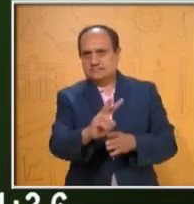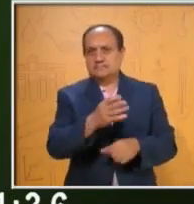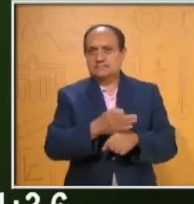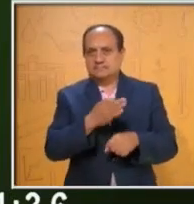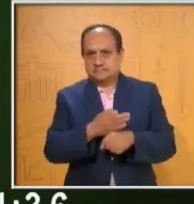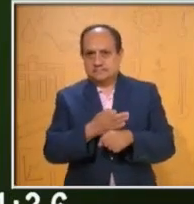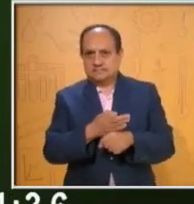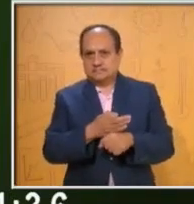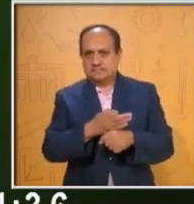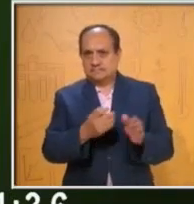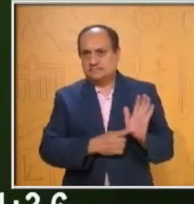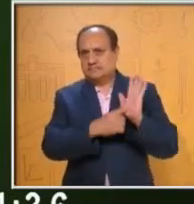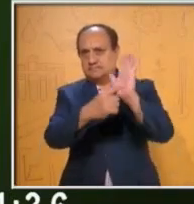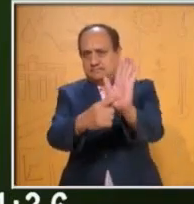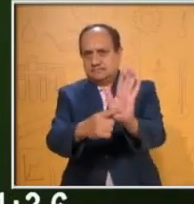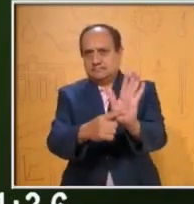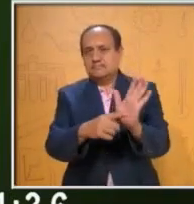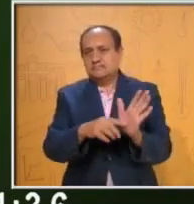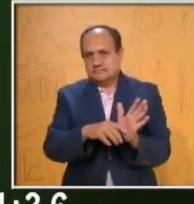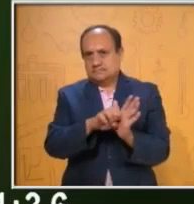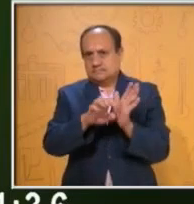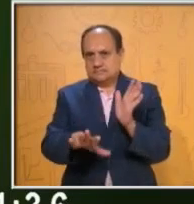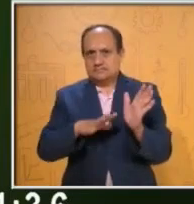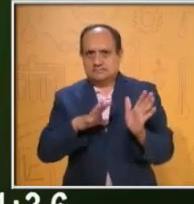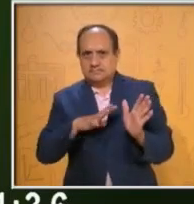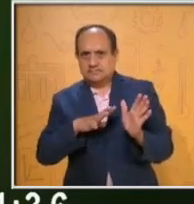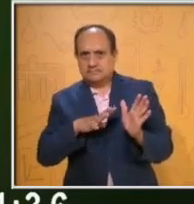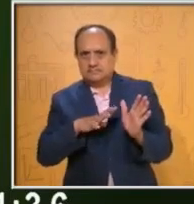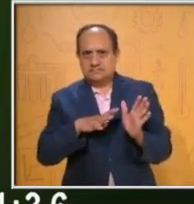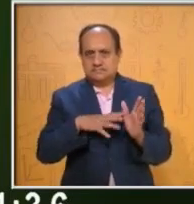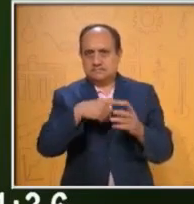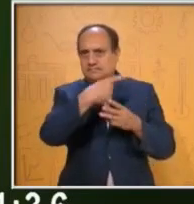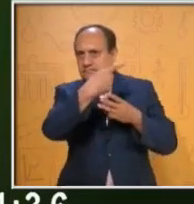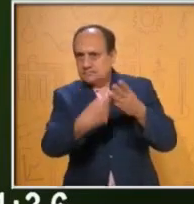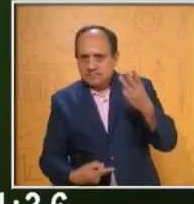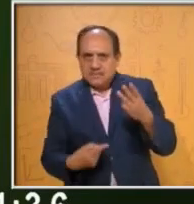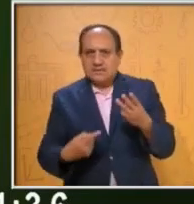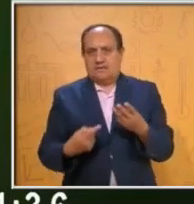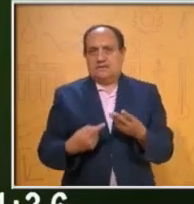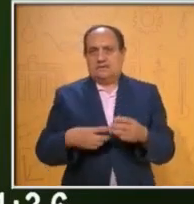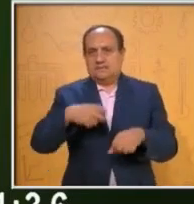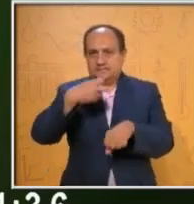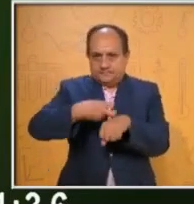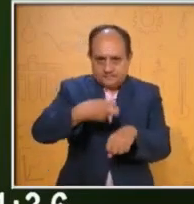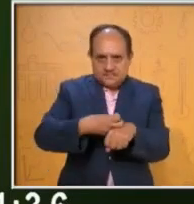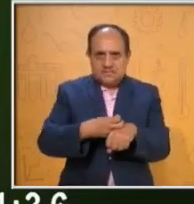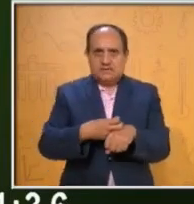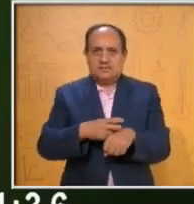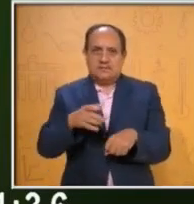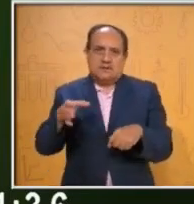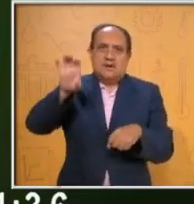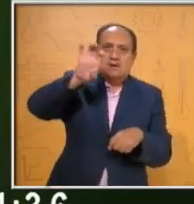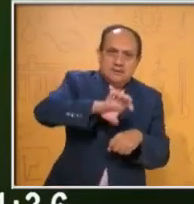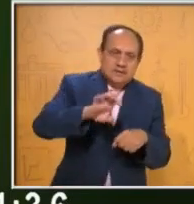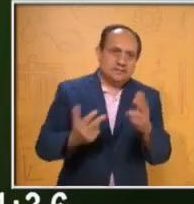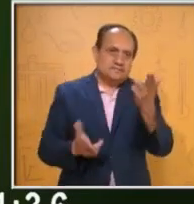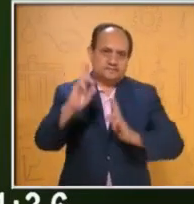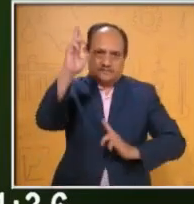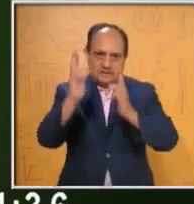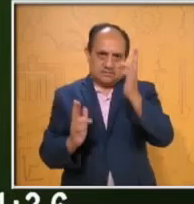ahí tenemos como ejemplos que tenemos los tres estados líquidos de la materia, que es sólido, líquido y